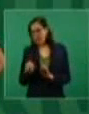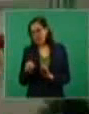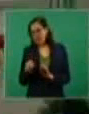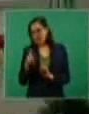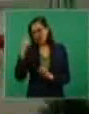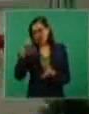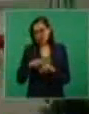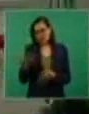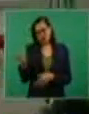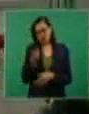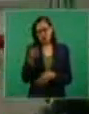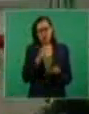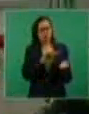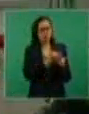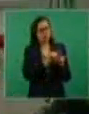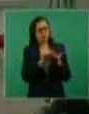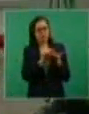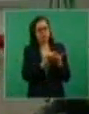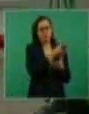la norma. Y en su caso,